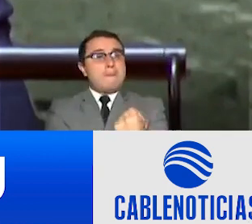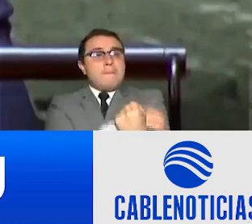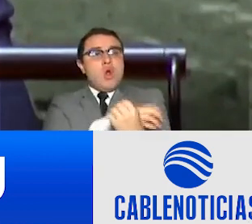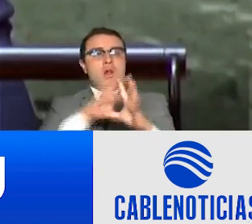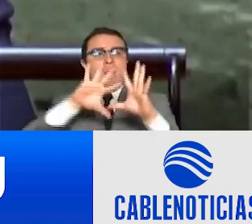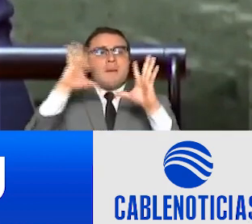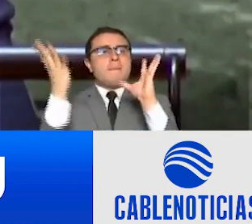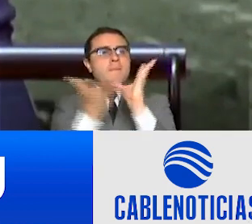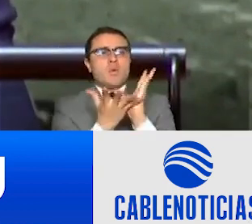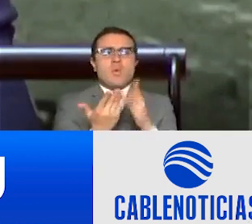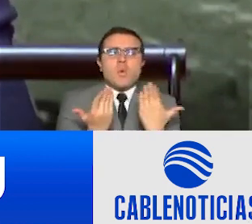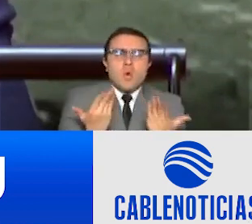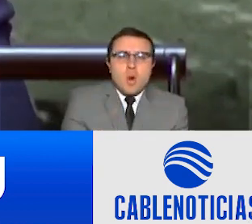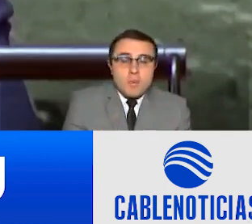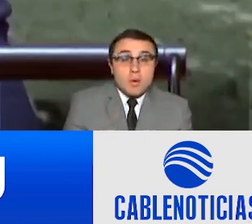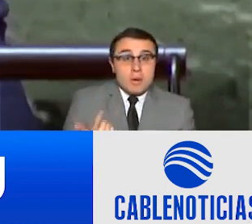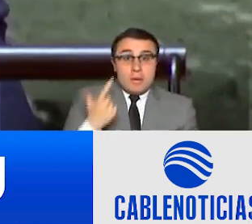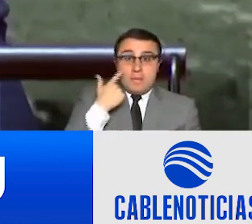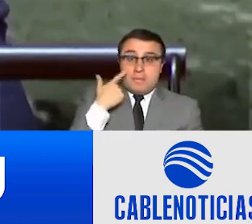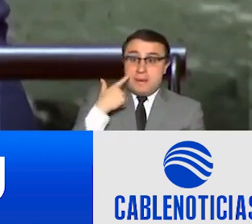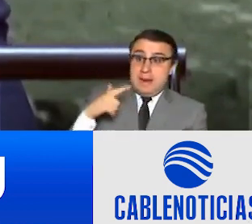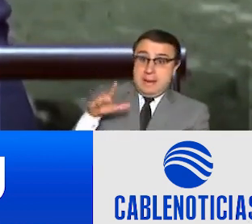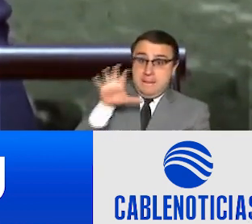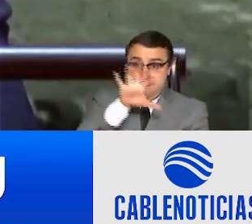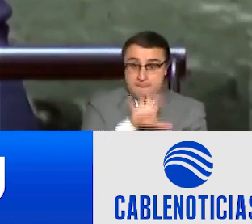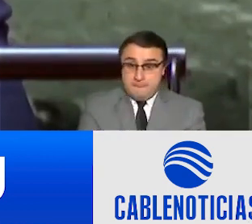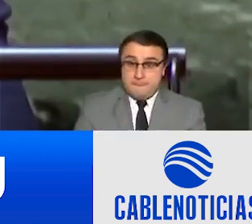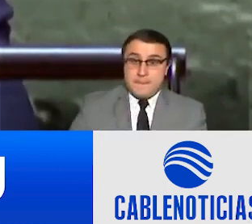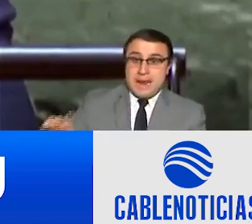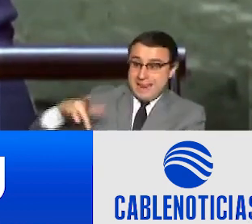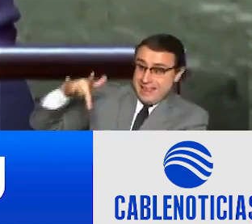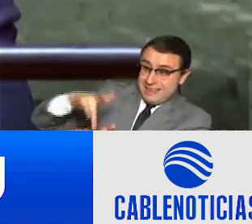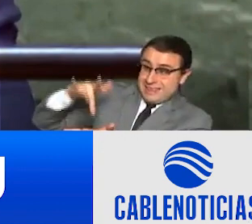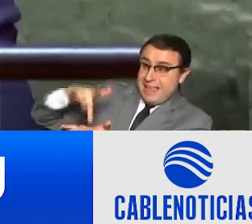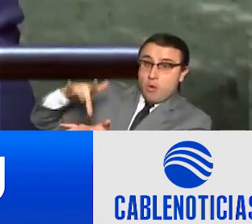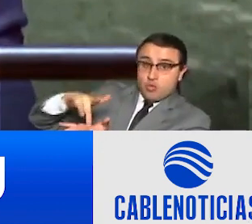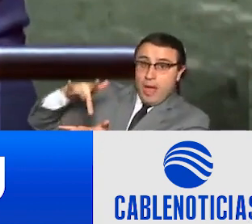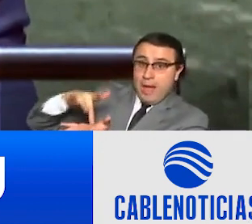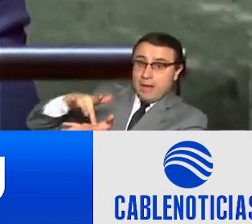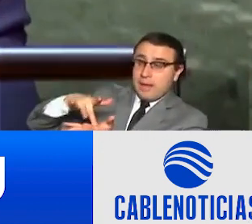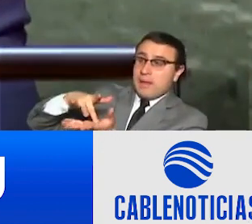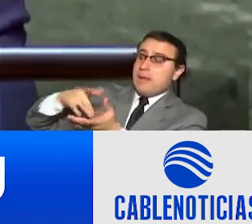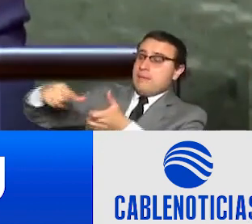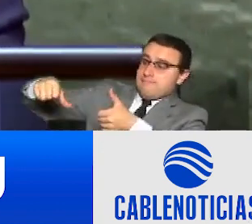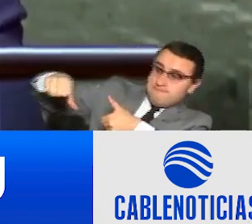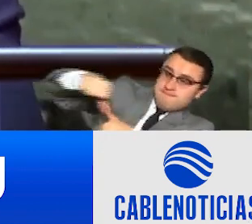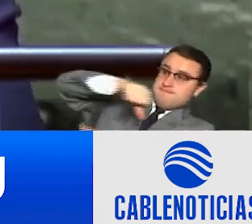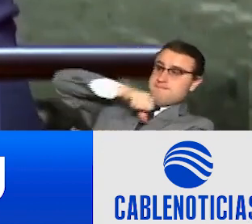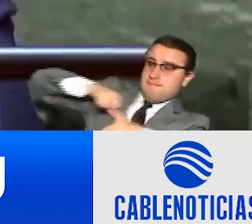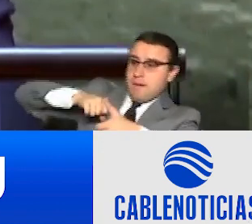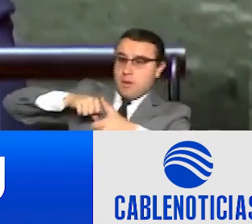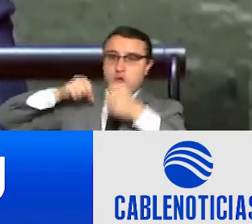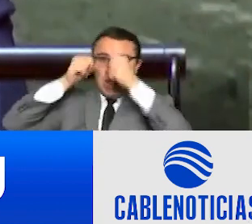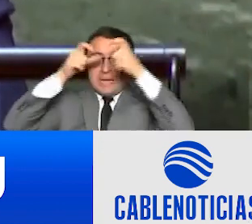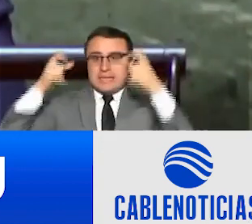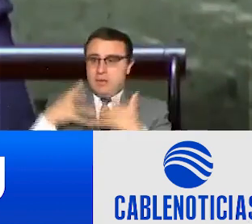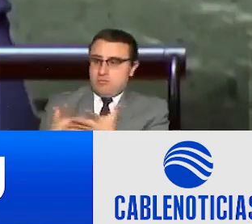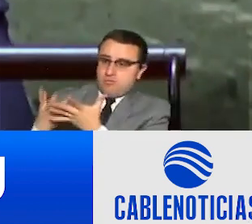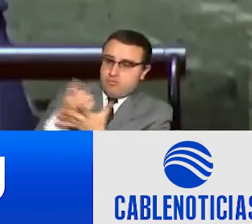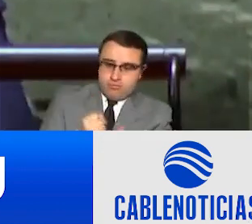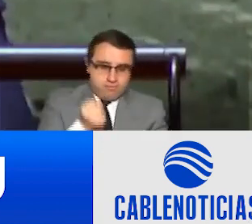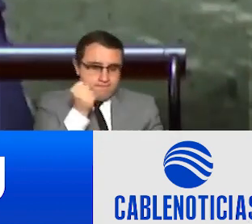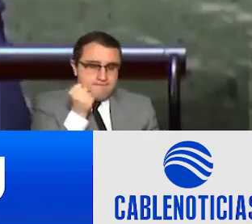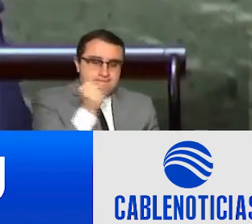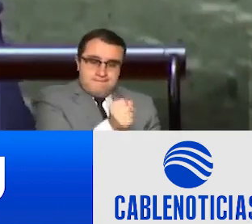que se cambie la deuda por acción climática, que los estados todos